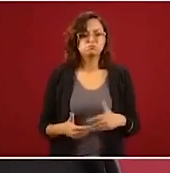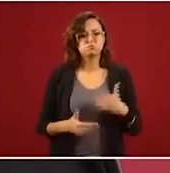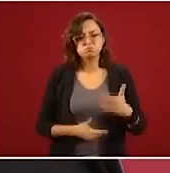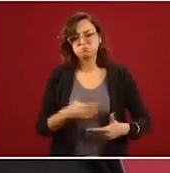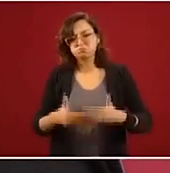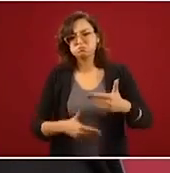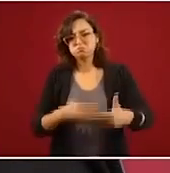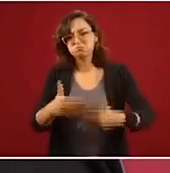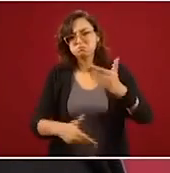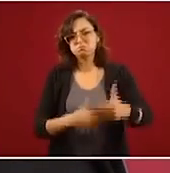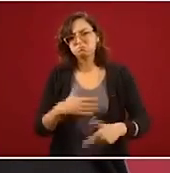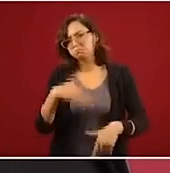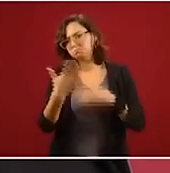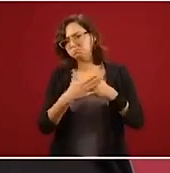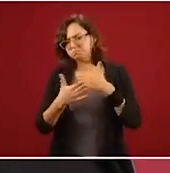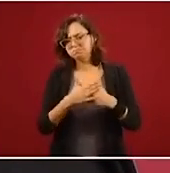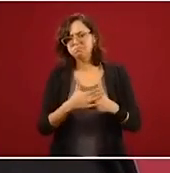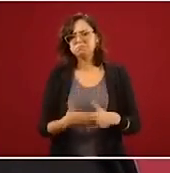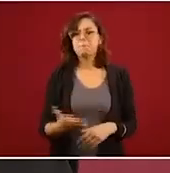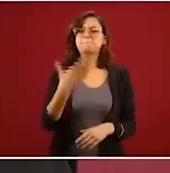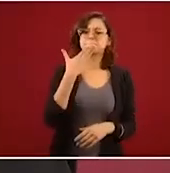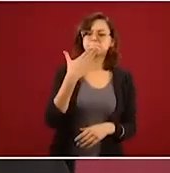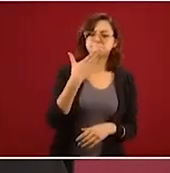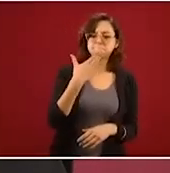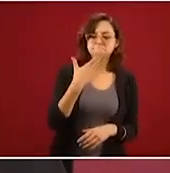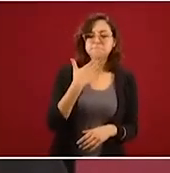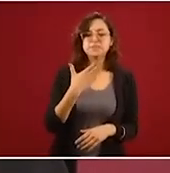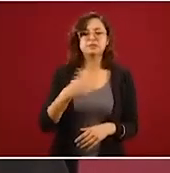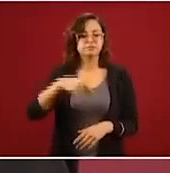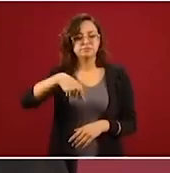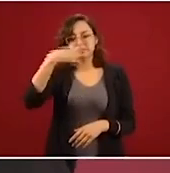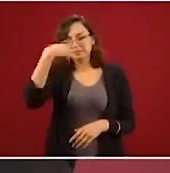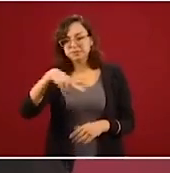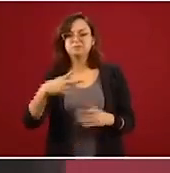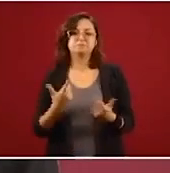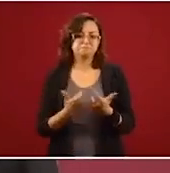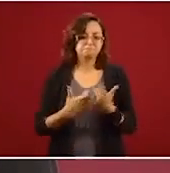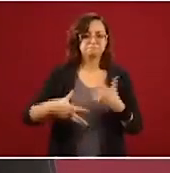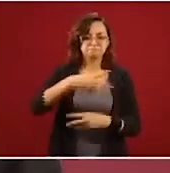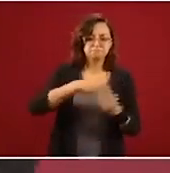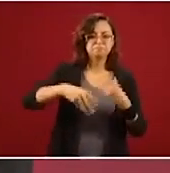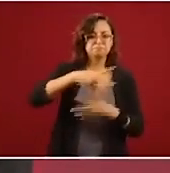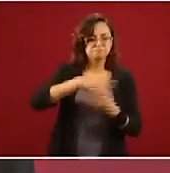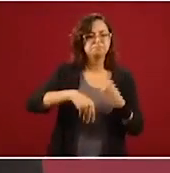pronóstico para la economía de nuestro país. Acerca del